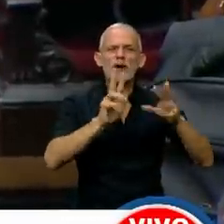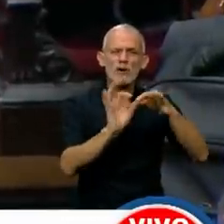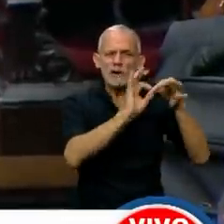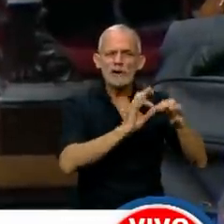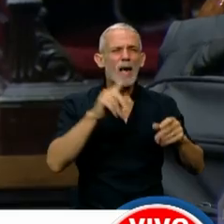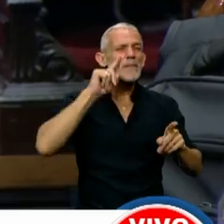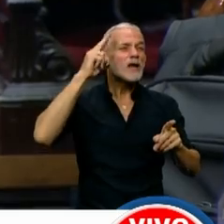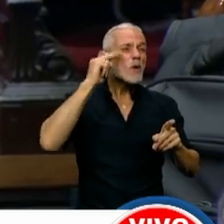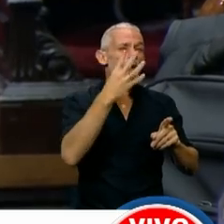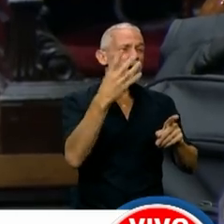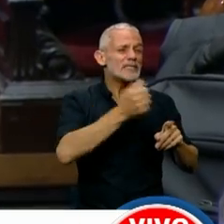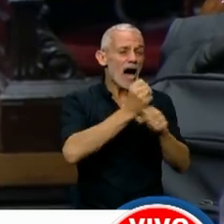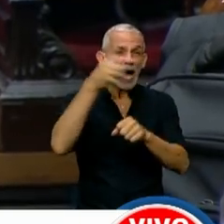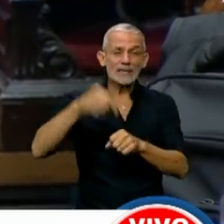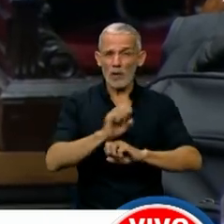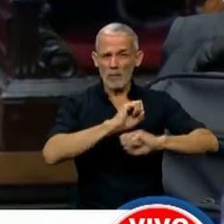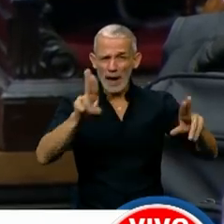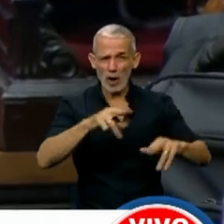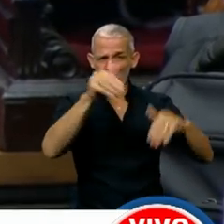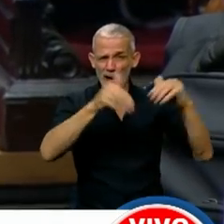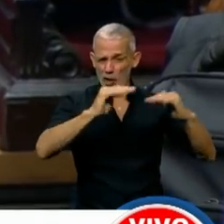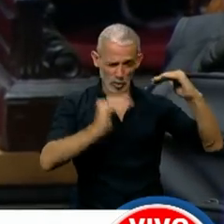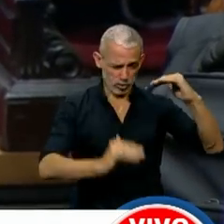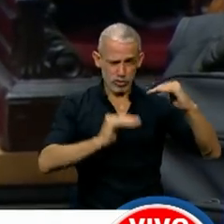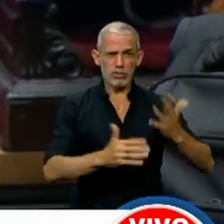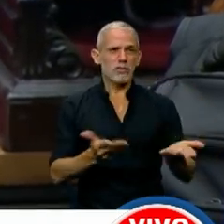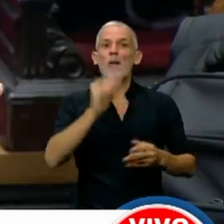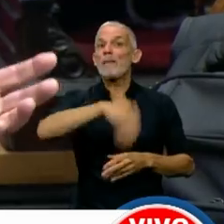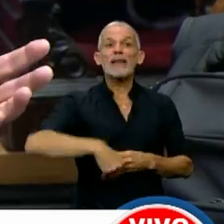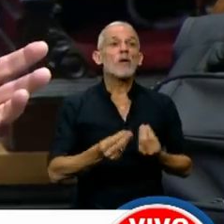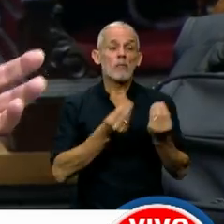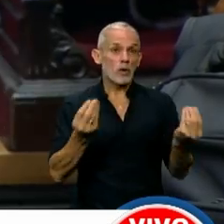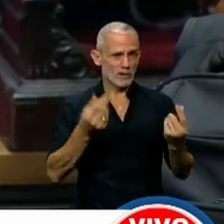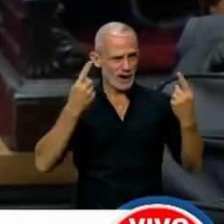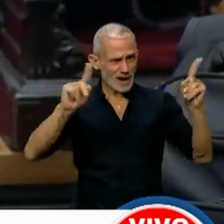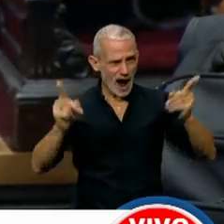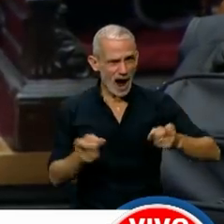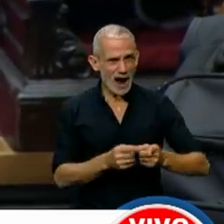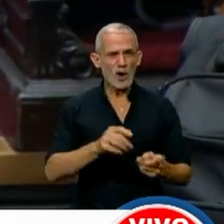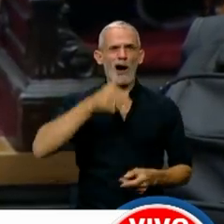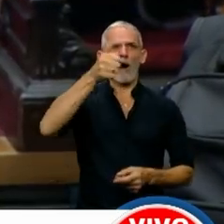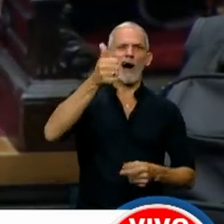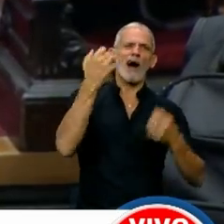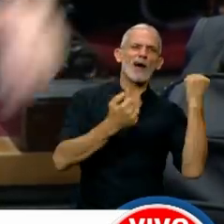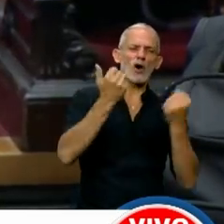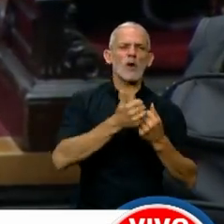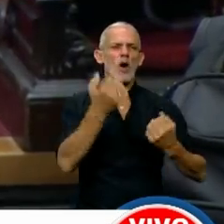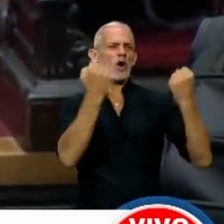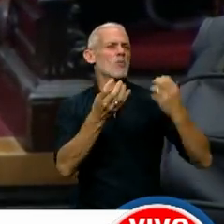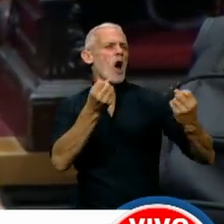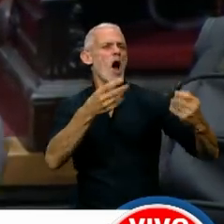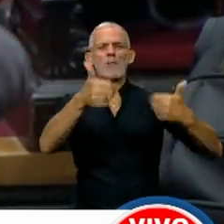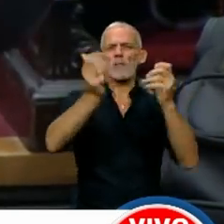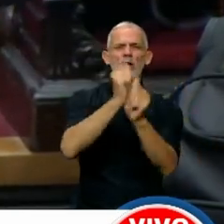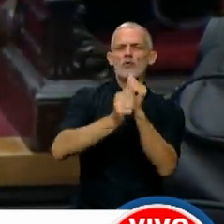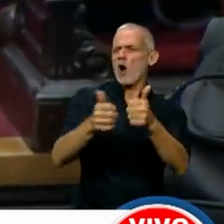desde 1946 porque perdieron es raro es raro éxito económico huele la economía crece